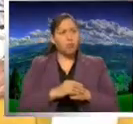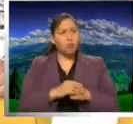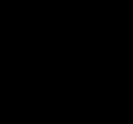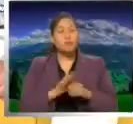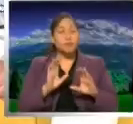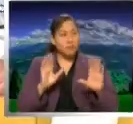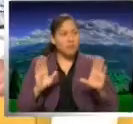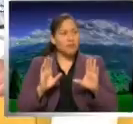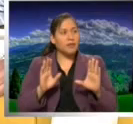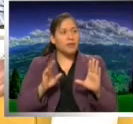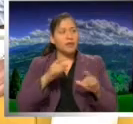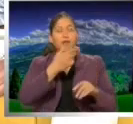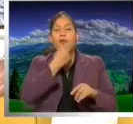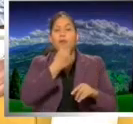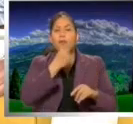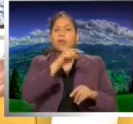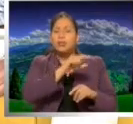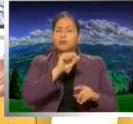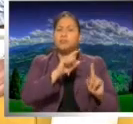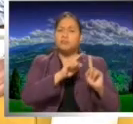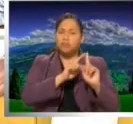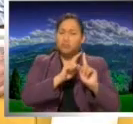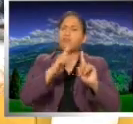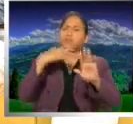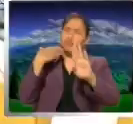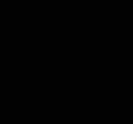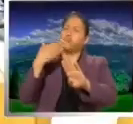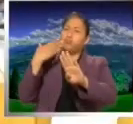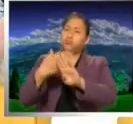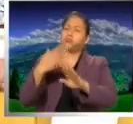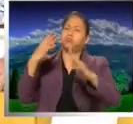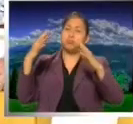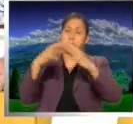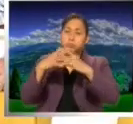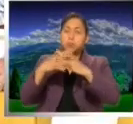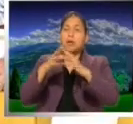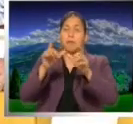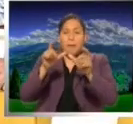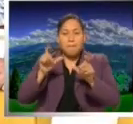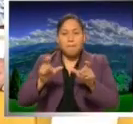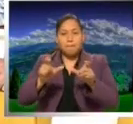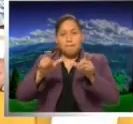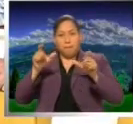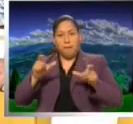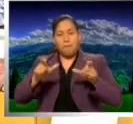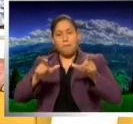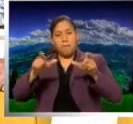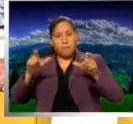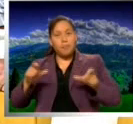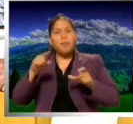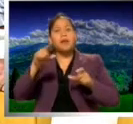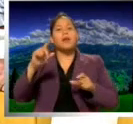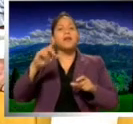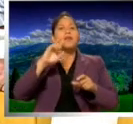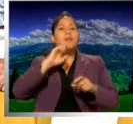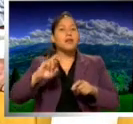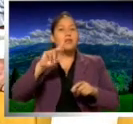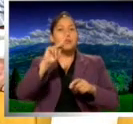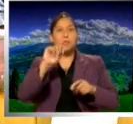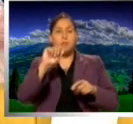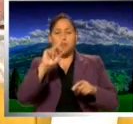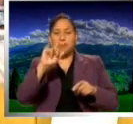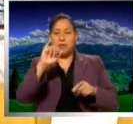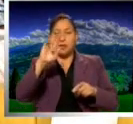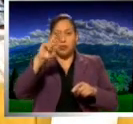mucho. Entonces mandó a sus hombres a seguir atacando a los estadounidenses que ya se habían replegado al rancho de Padierna.